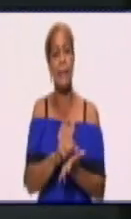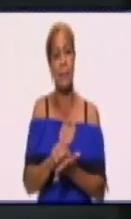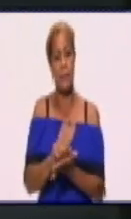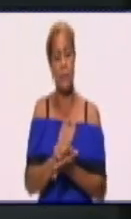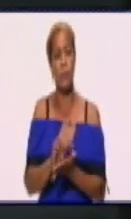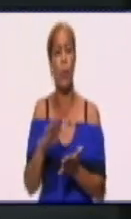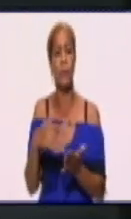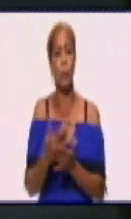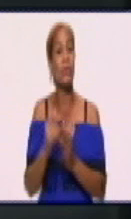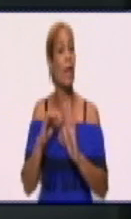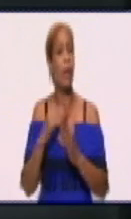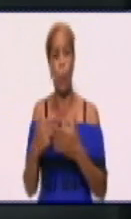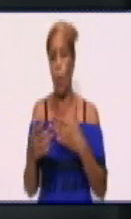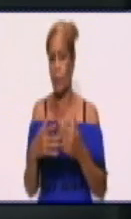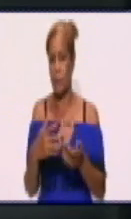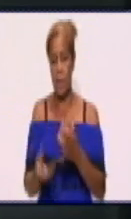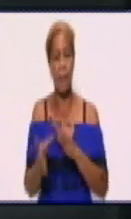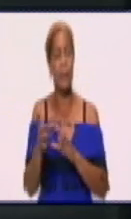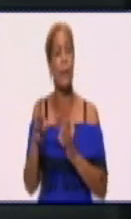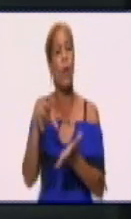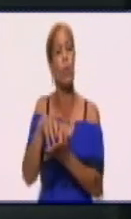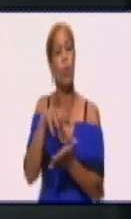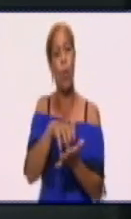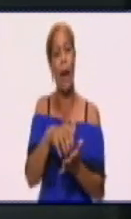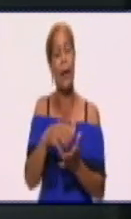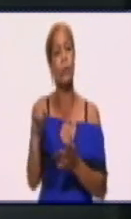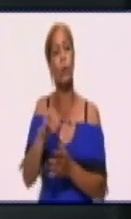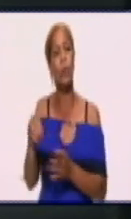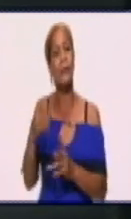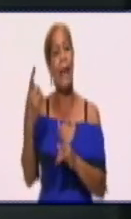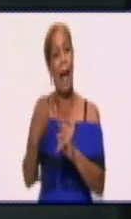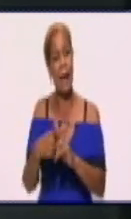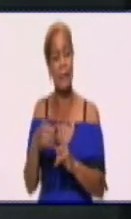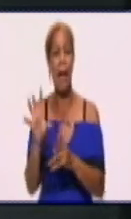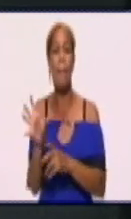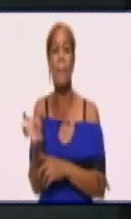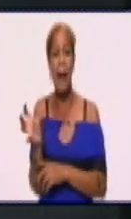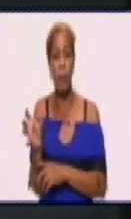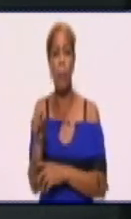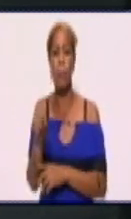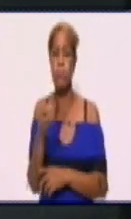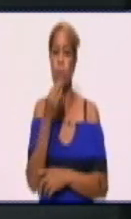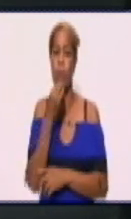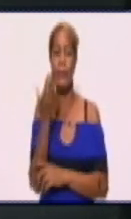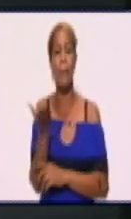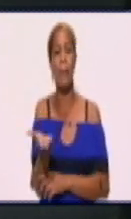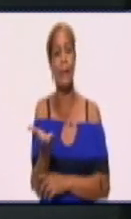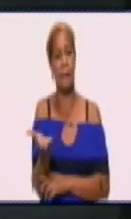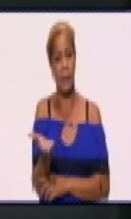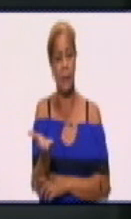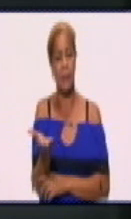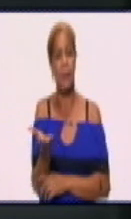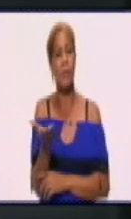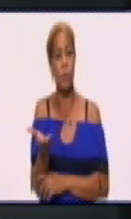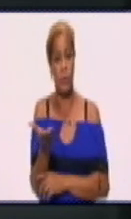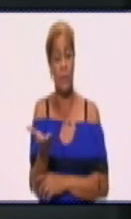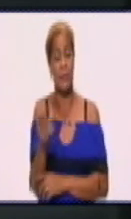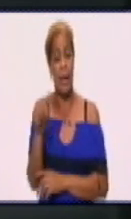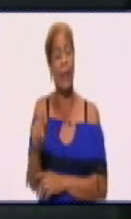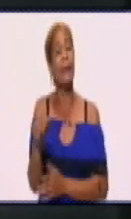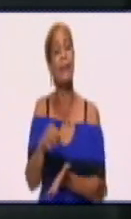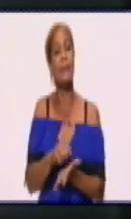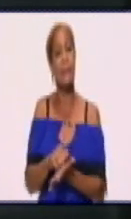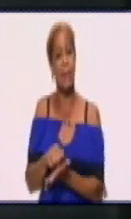contrato se firma un contrato donde se establecen todas las cláusulas que establecen este servicio